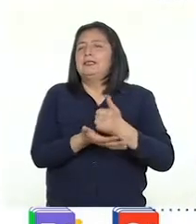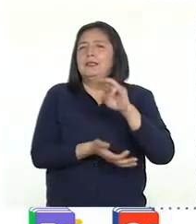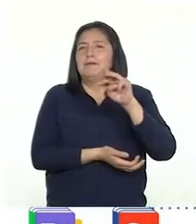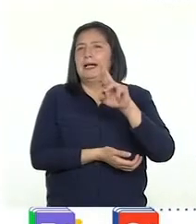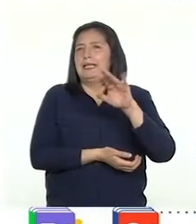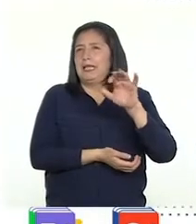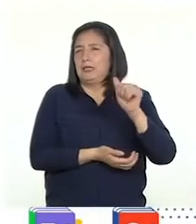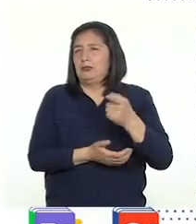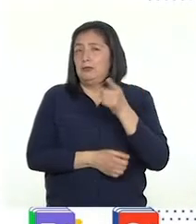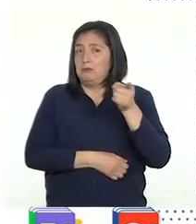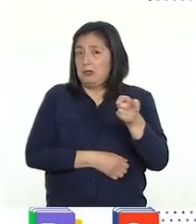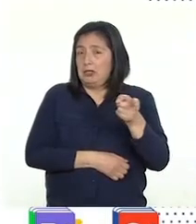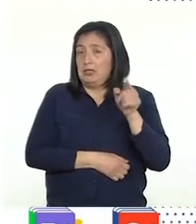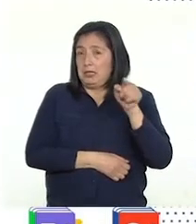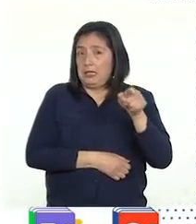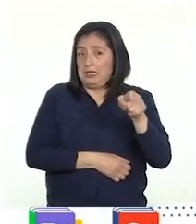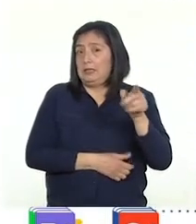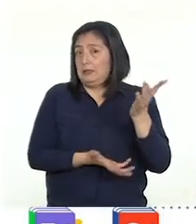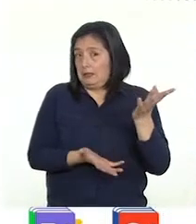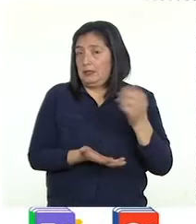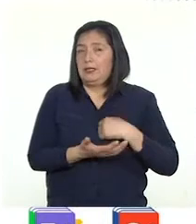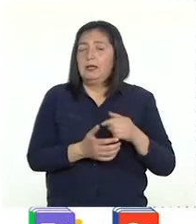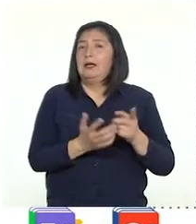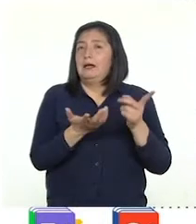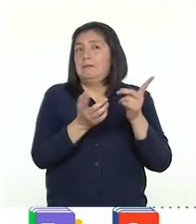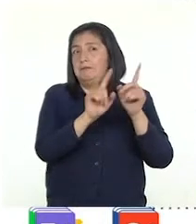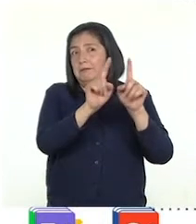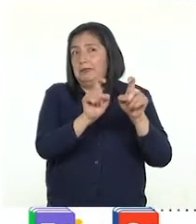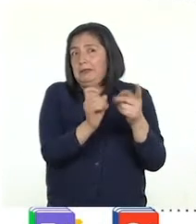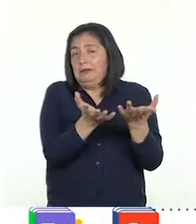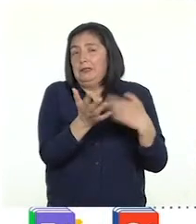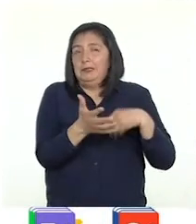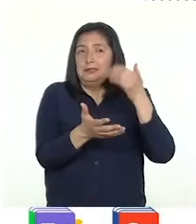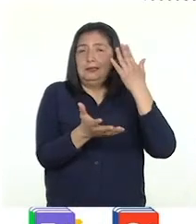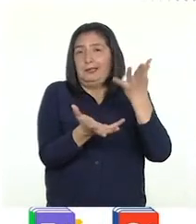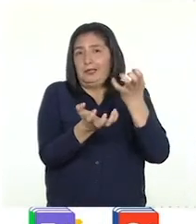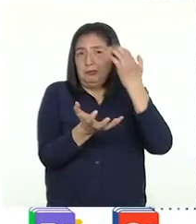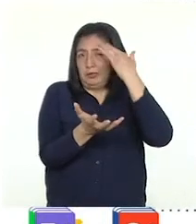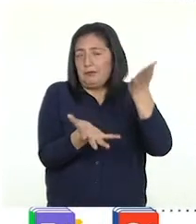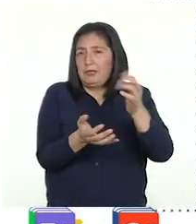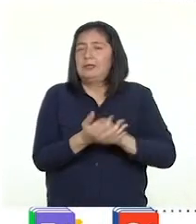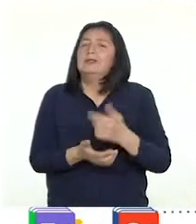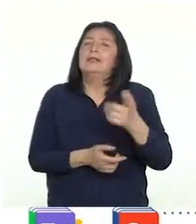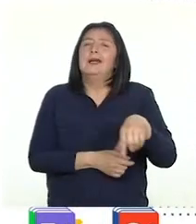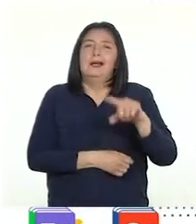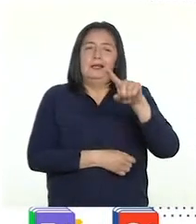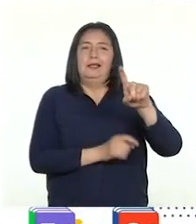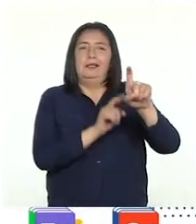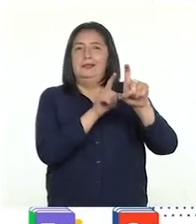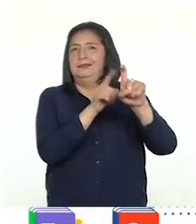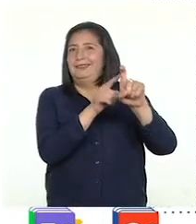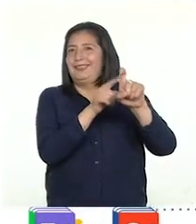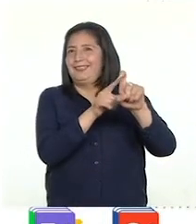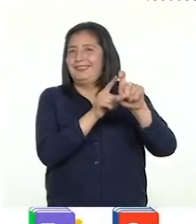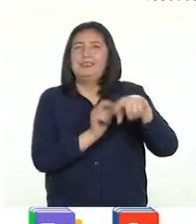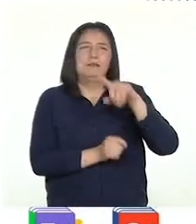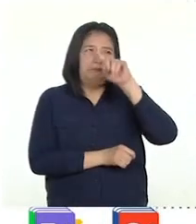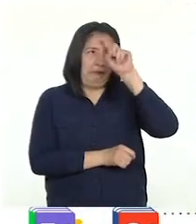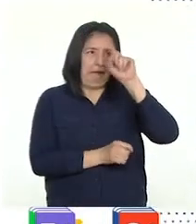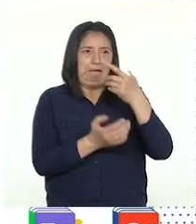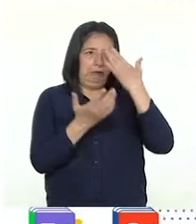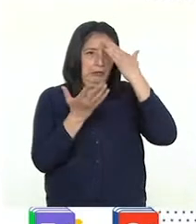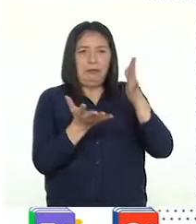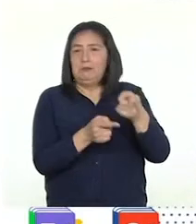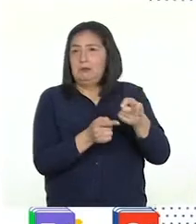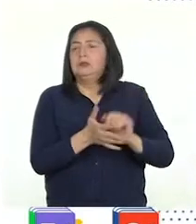Mariano, porque esa es precisamente la cantidad que queremos calcular. La incógnita. Exacto.